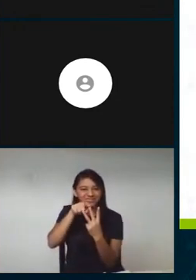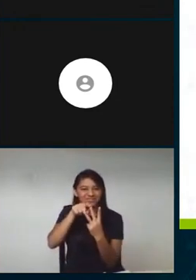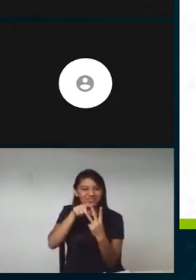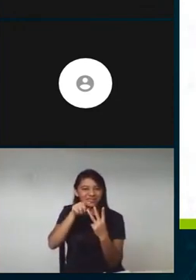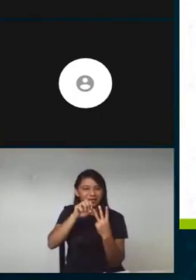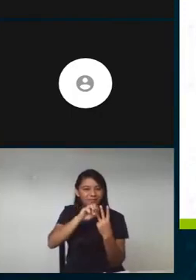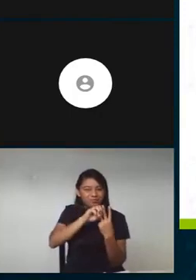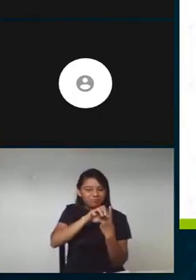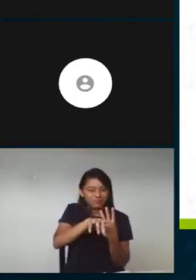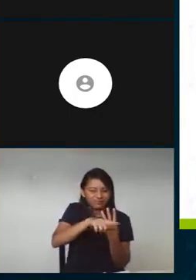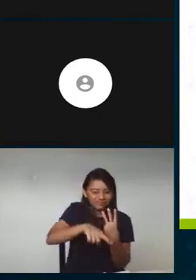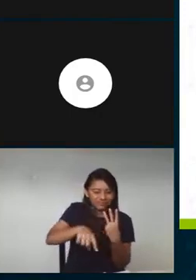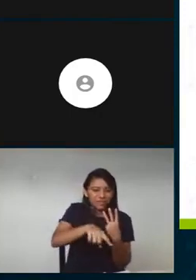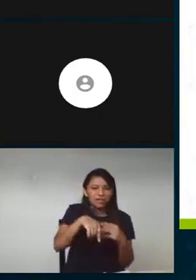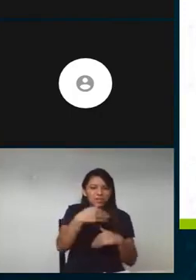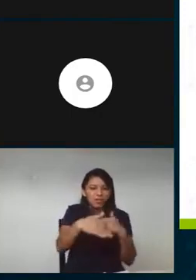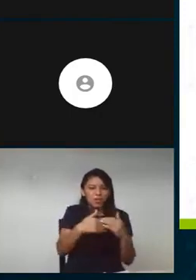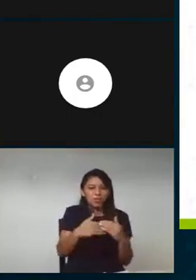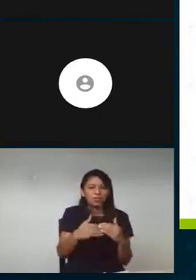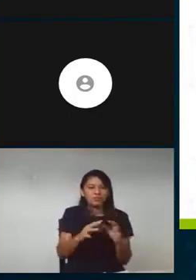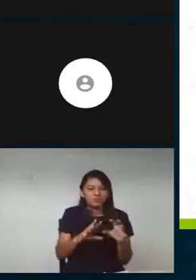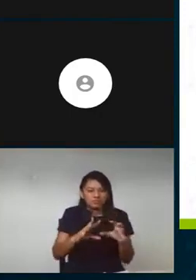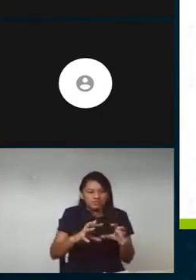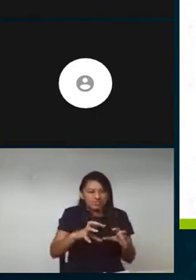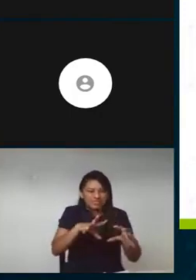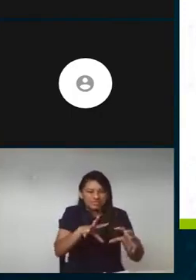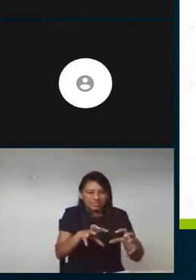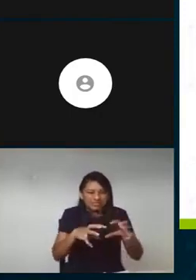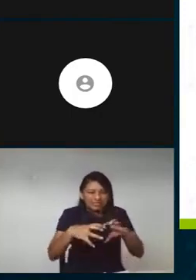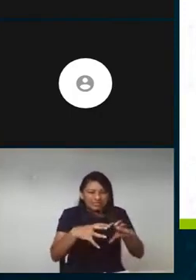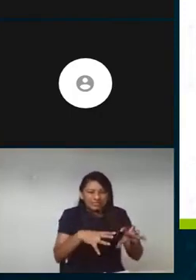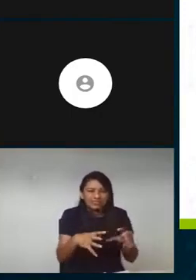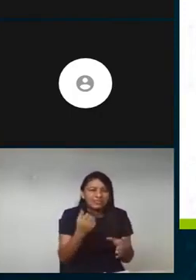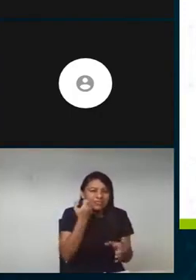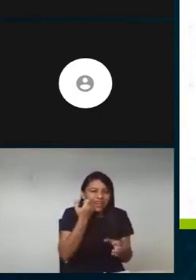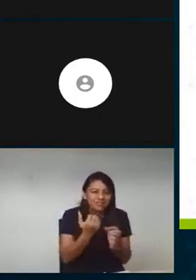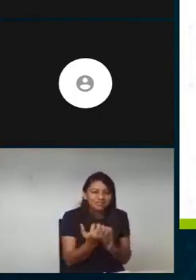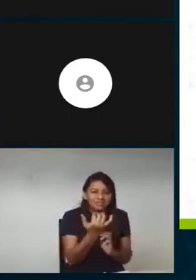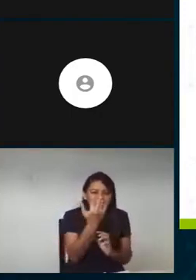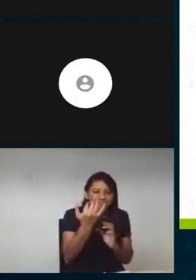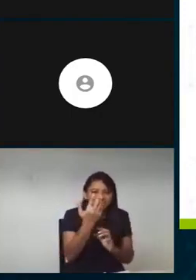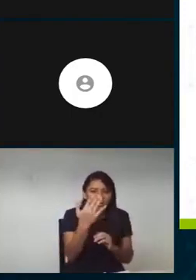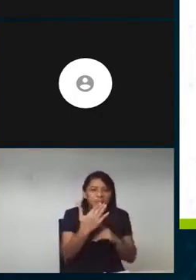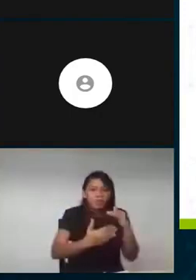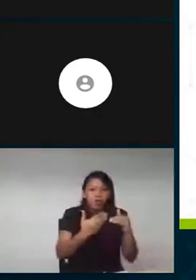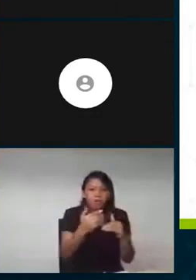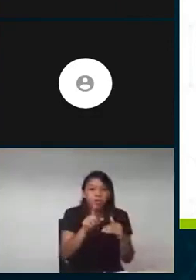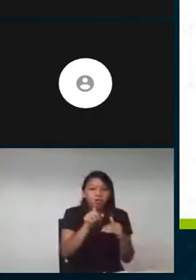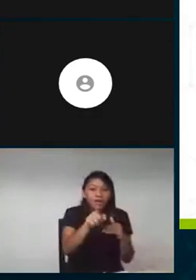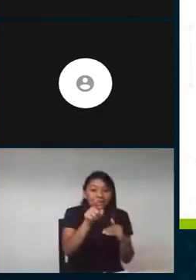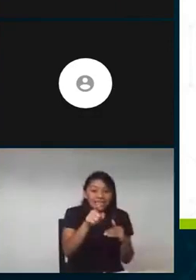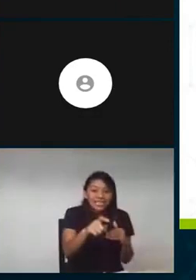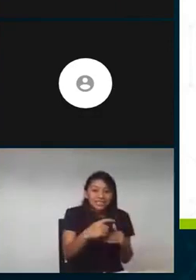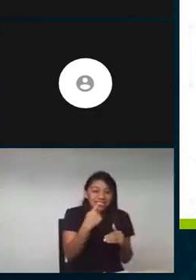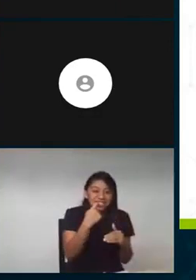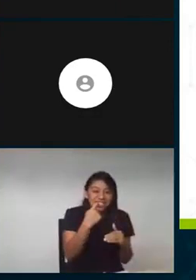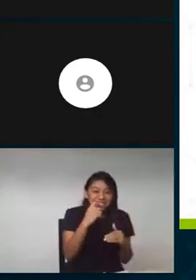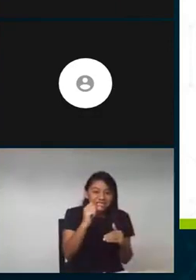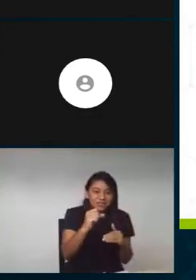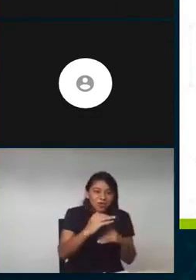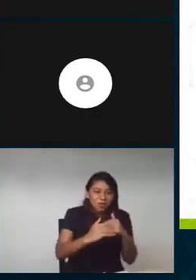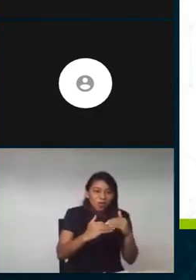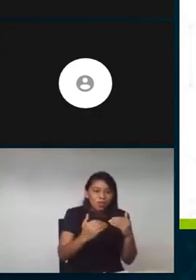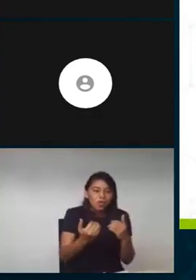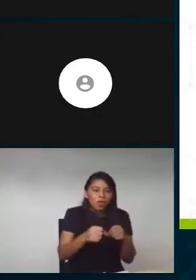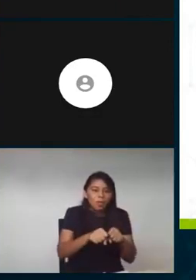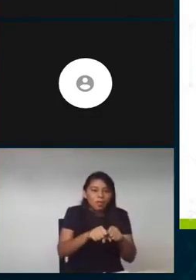con comida, echan cosas, y esto puede generar inconvenientes también. Y fuera de eso, de pronto, la más